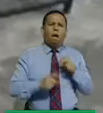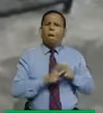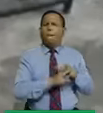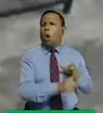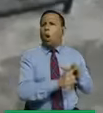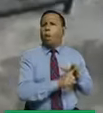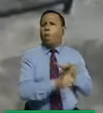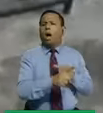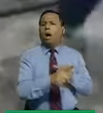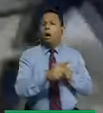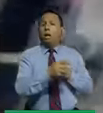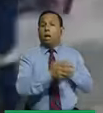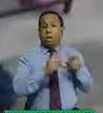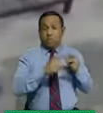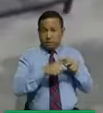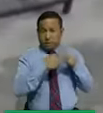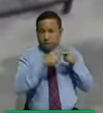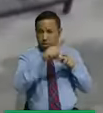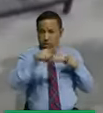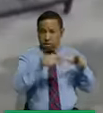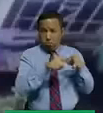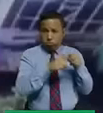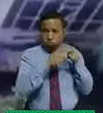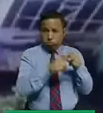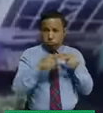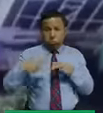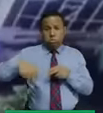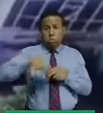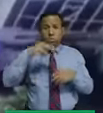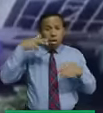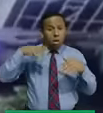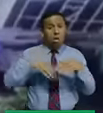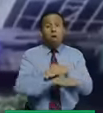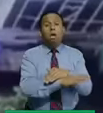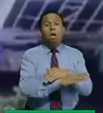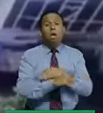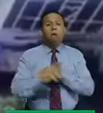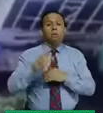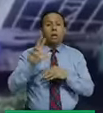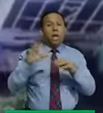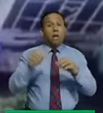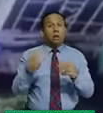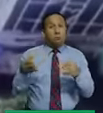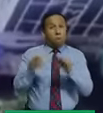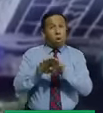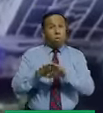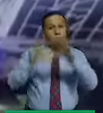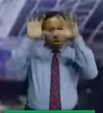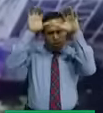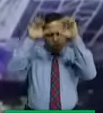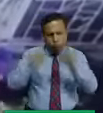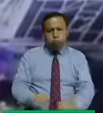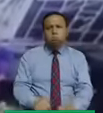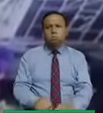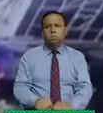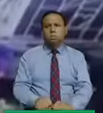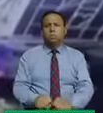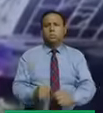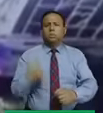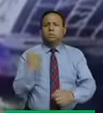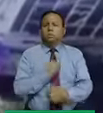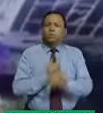Nos metimos al taller y ahí los manes también se metieron con nosotros, bajaron la puerta del taller. Estuvo muy mal que hicimos